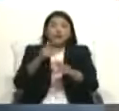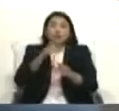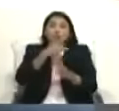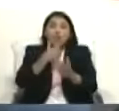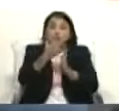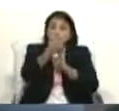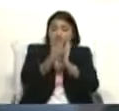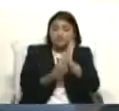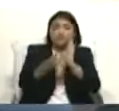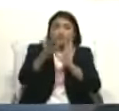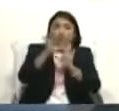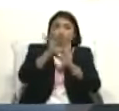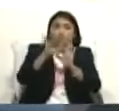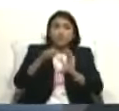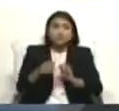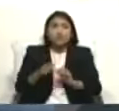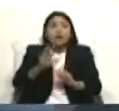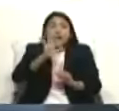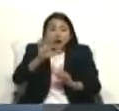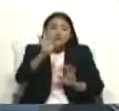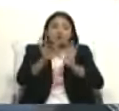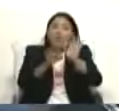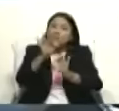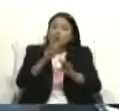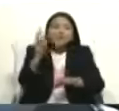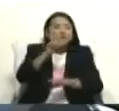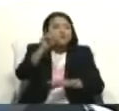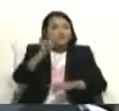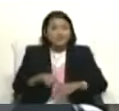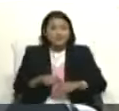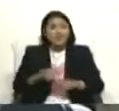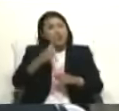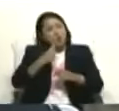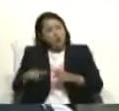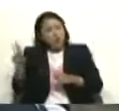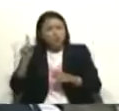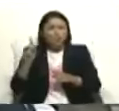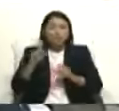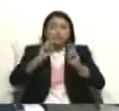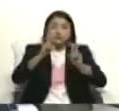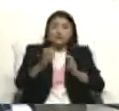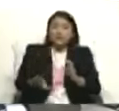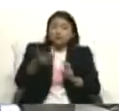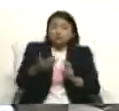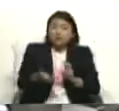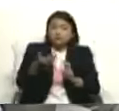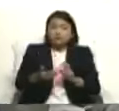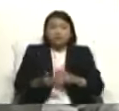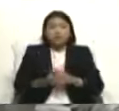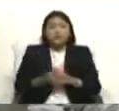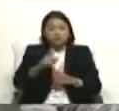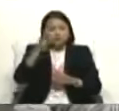facto, como lo ha señalado Venezuela. Otro aspecto importante, ustedes